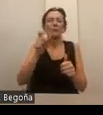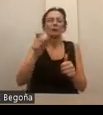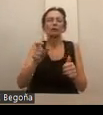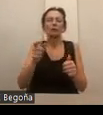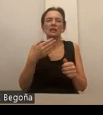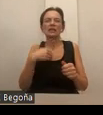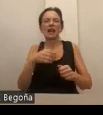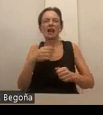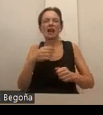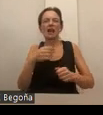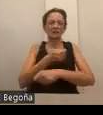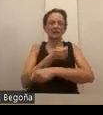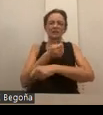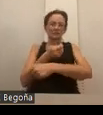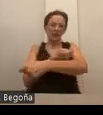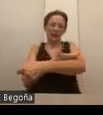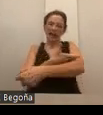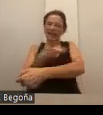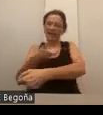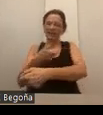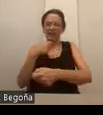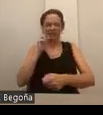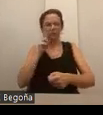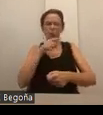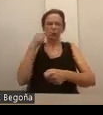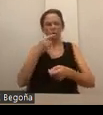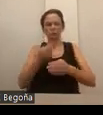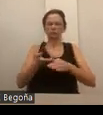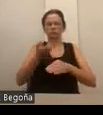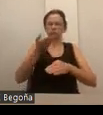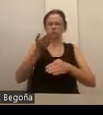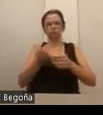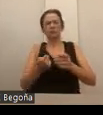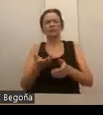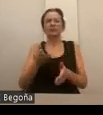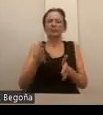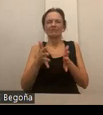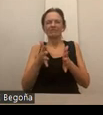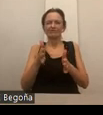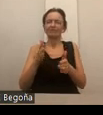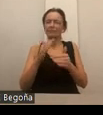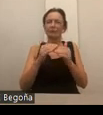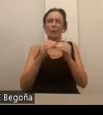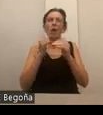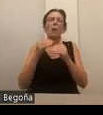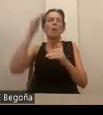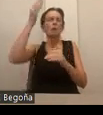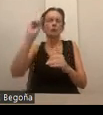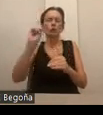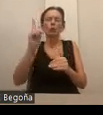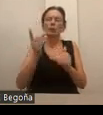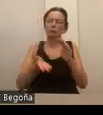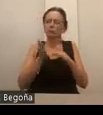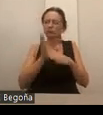poco altitos, la glucosa pues está en 120, bien no llega a 126, o alguna vez ha pasado a 126, pero ha pasado solo una